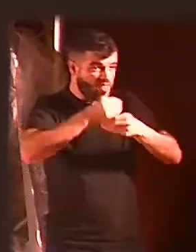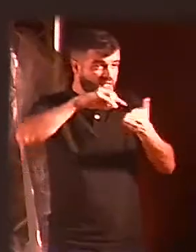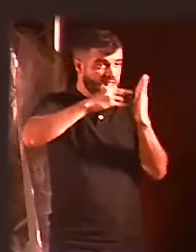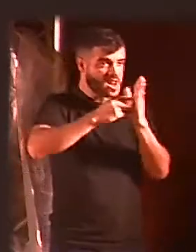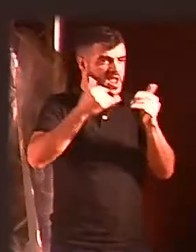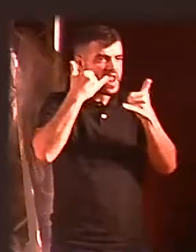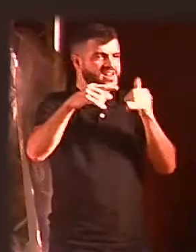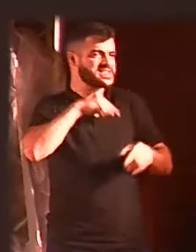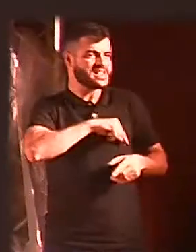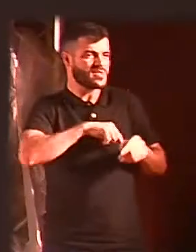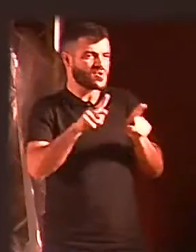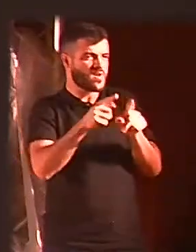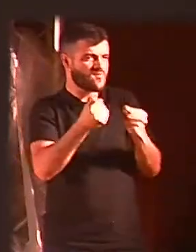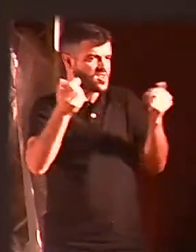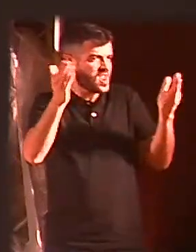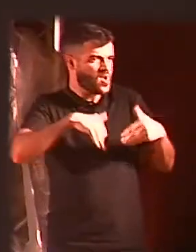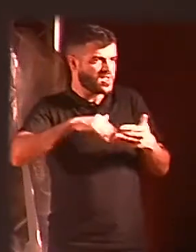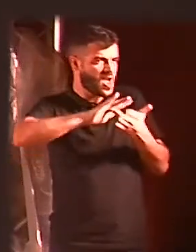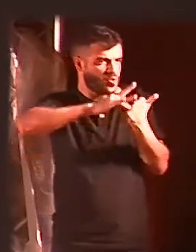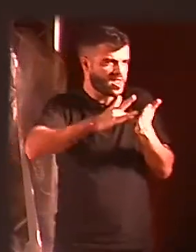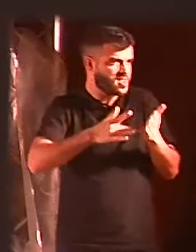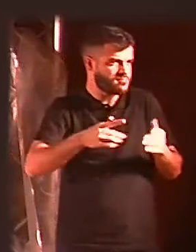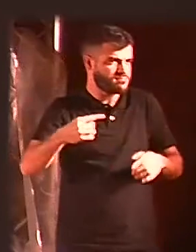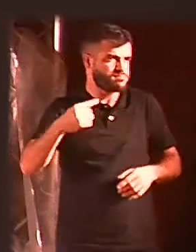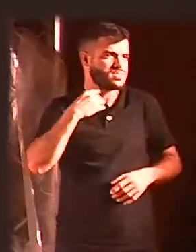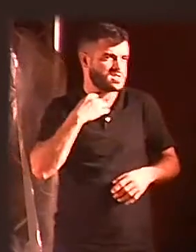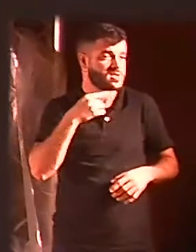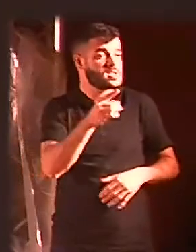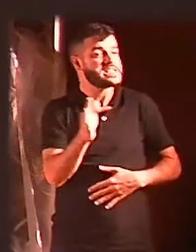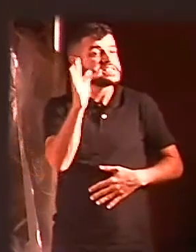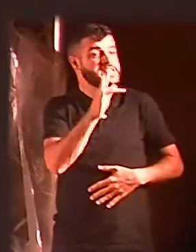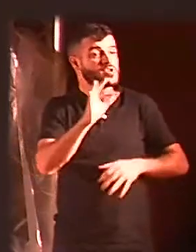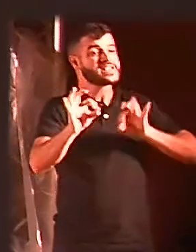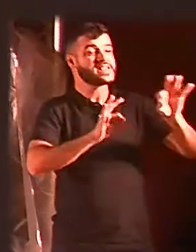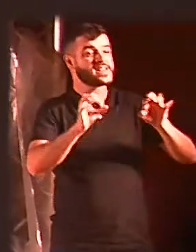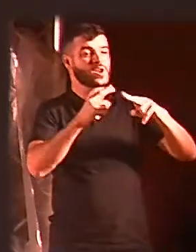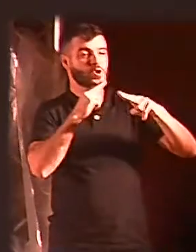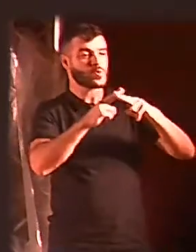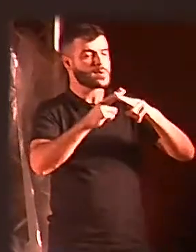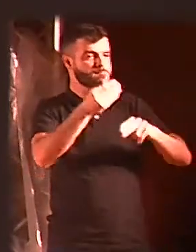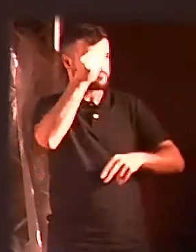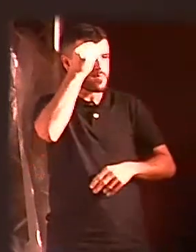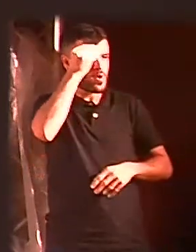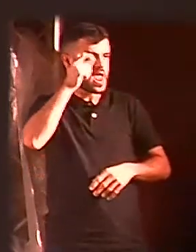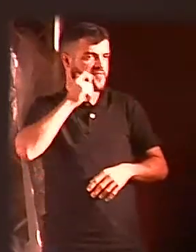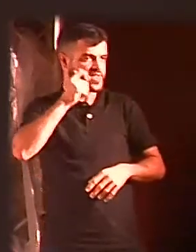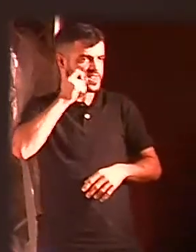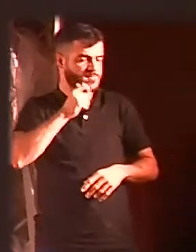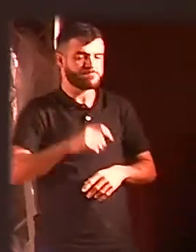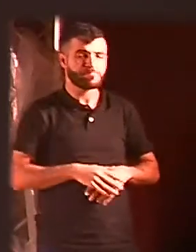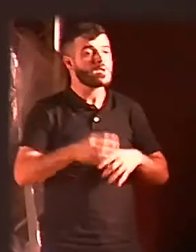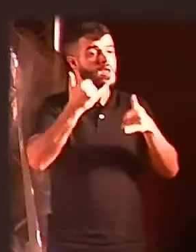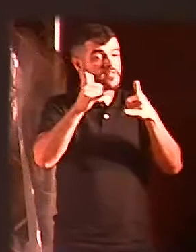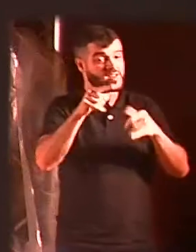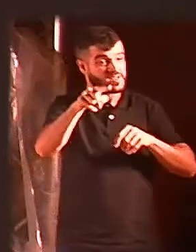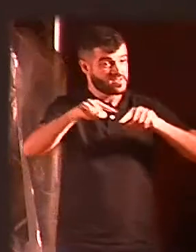misma fuerza. Perdías tus propias emociones. Era la teoría teatral de la memoria afectiva. Finalmente,